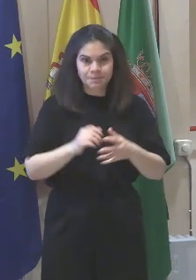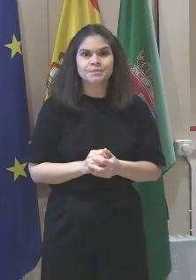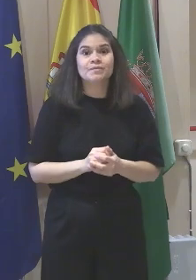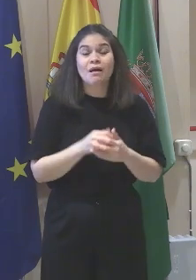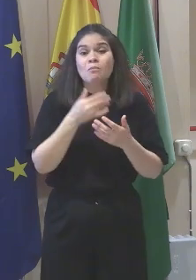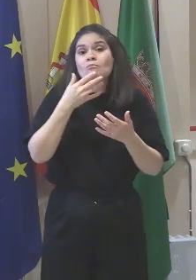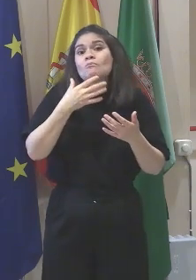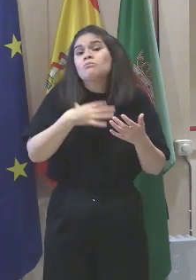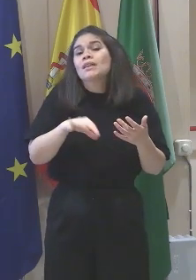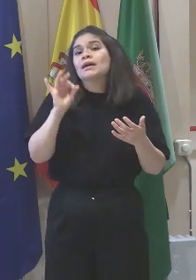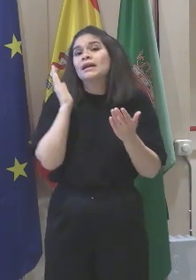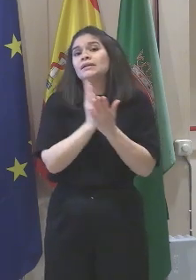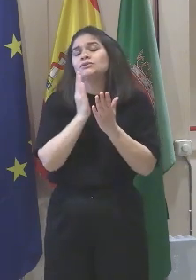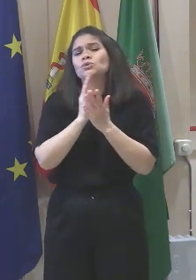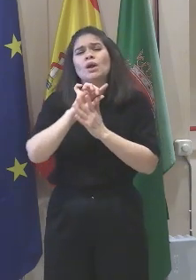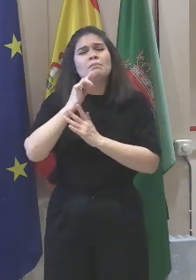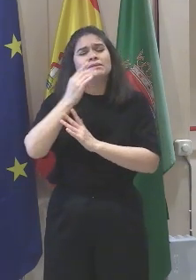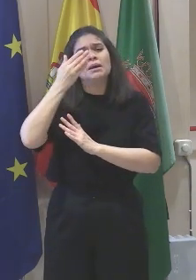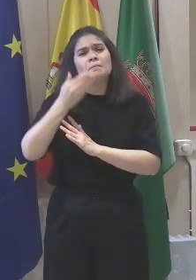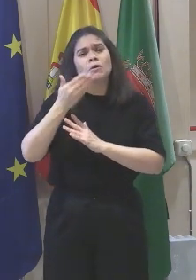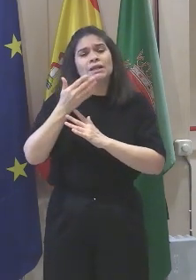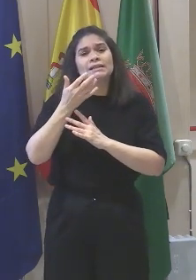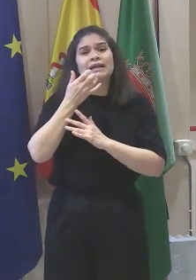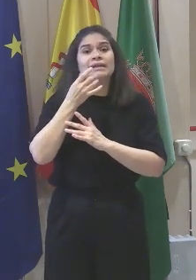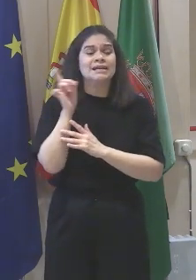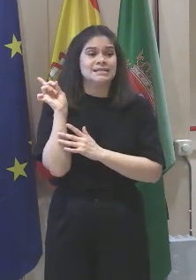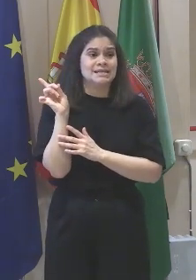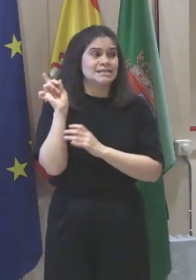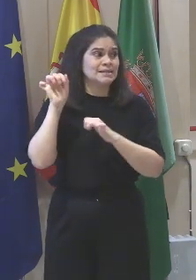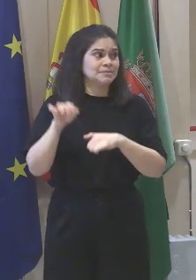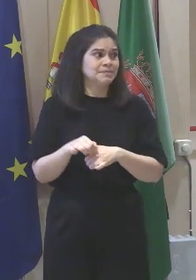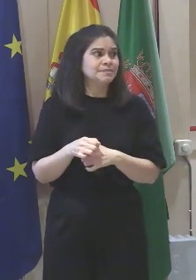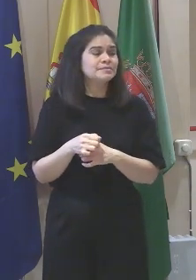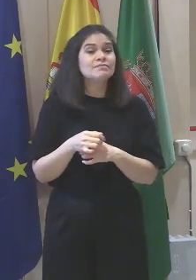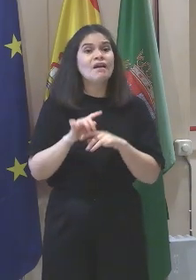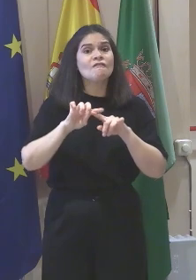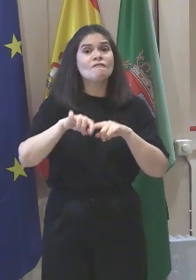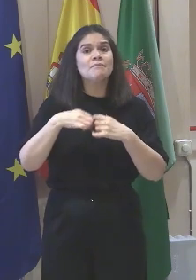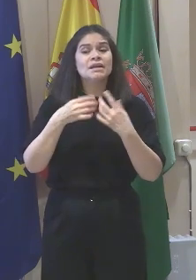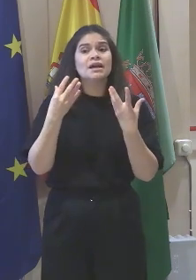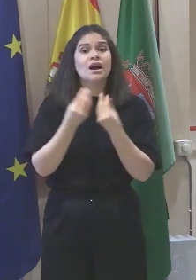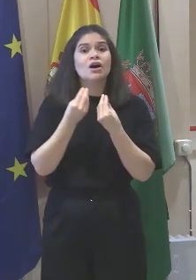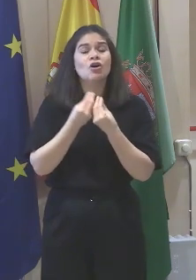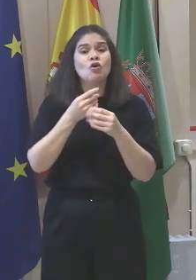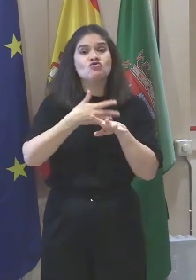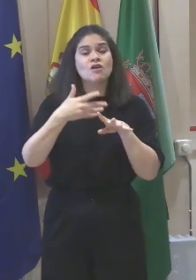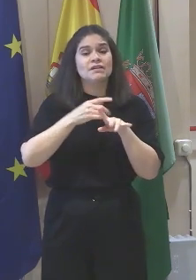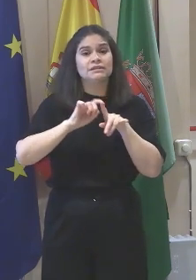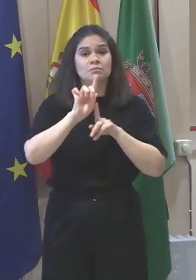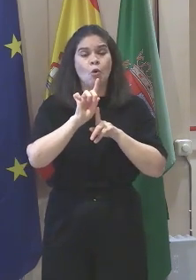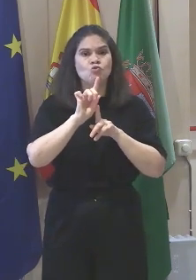Probablemente el estudio más importante, sin duda, es este, Teplizumab en familiares con diabetes tipo 1 de alto